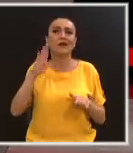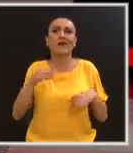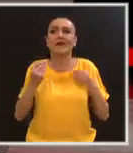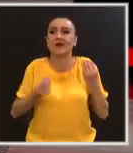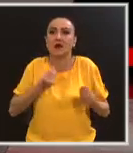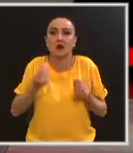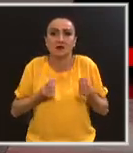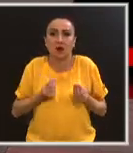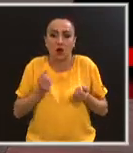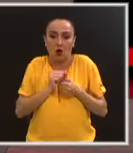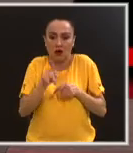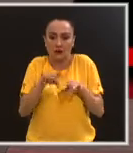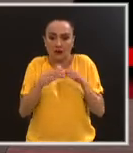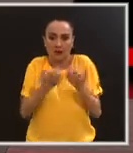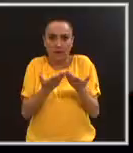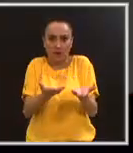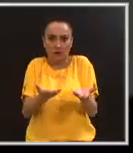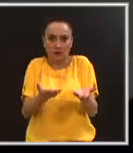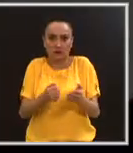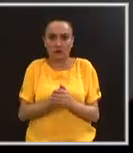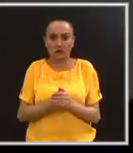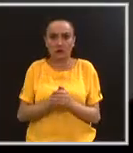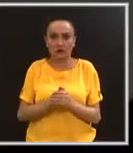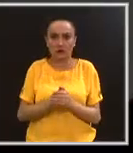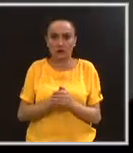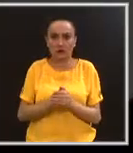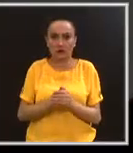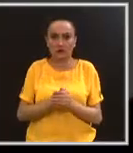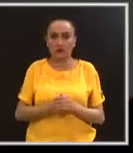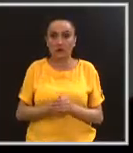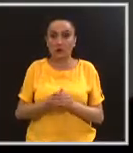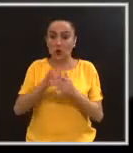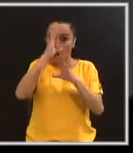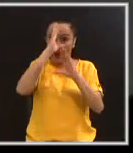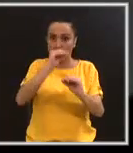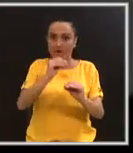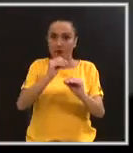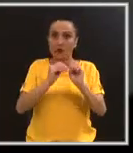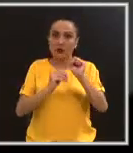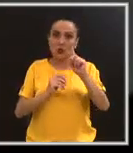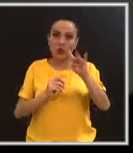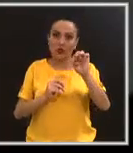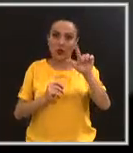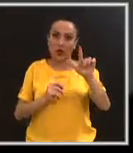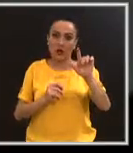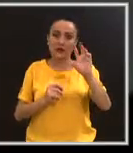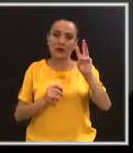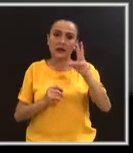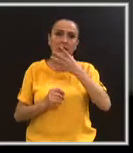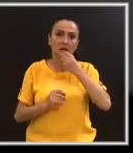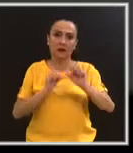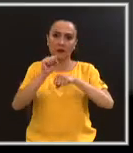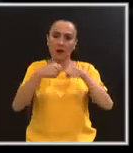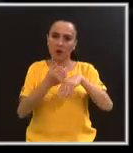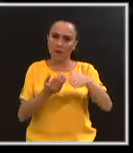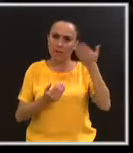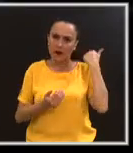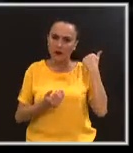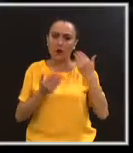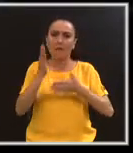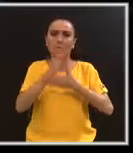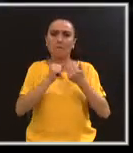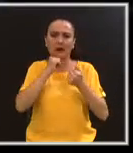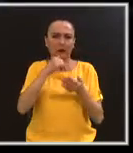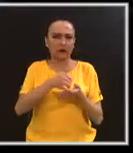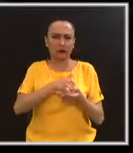hacer con dicho equipo un informe de la sutel del 6 de diciembre del año anterior detectó parte de las